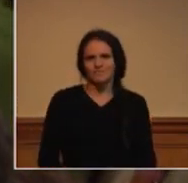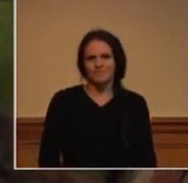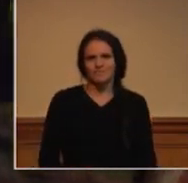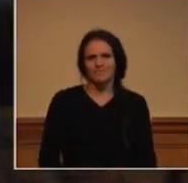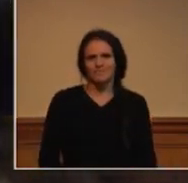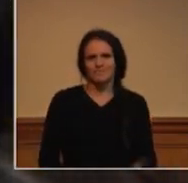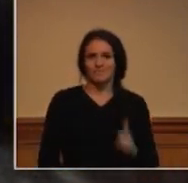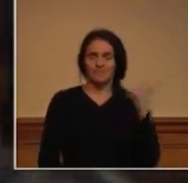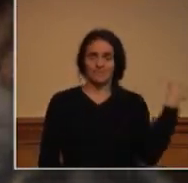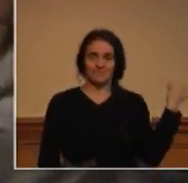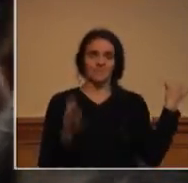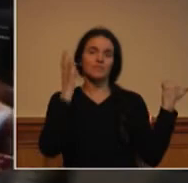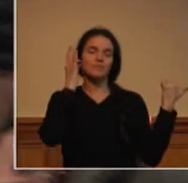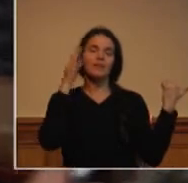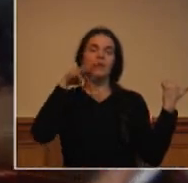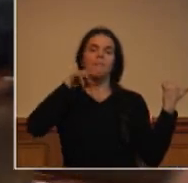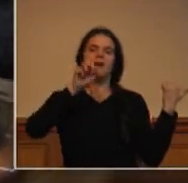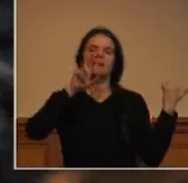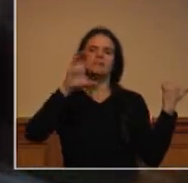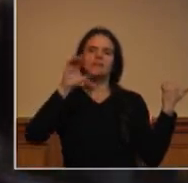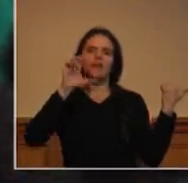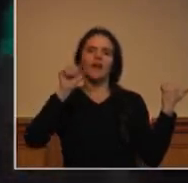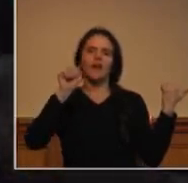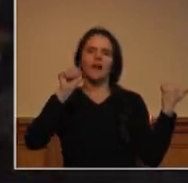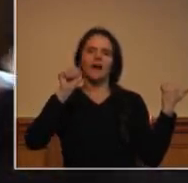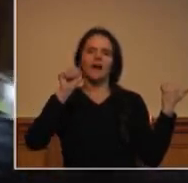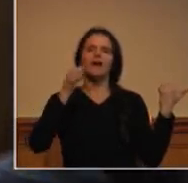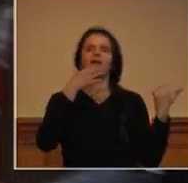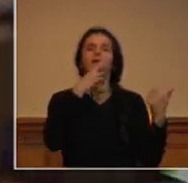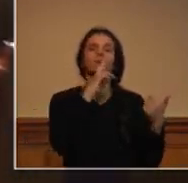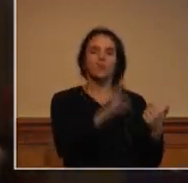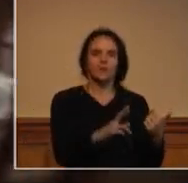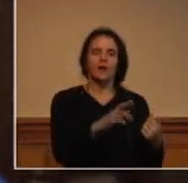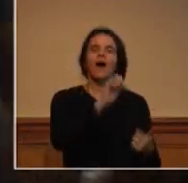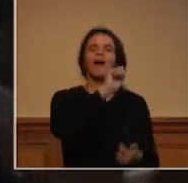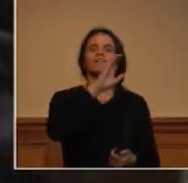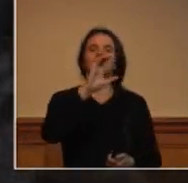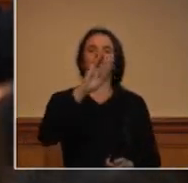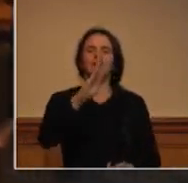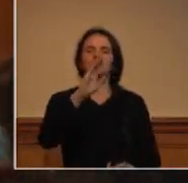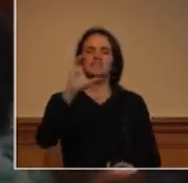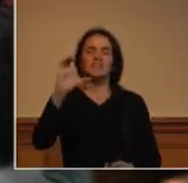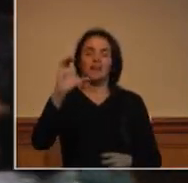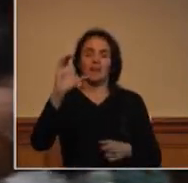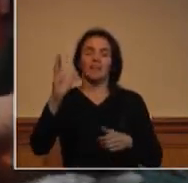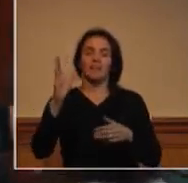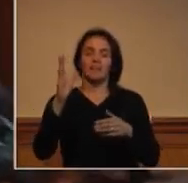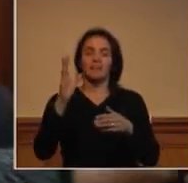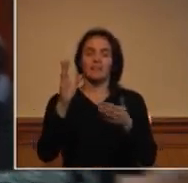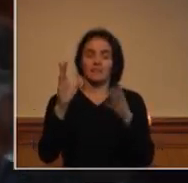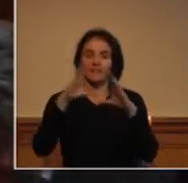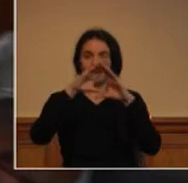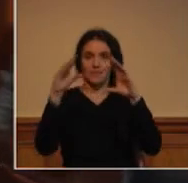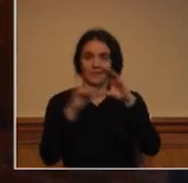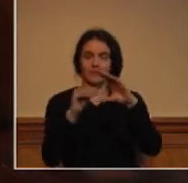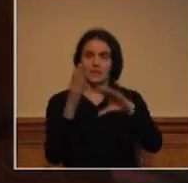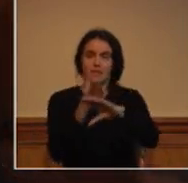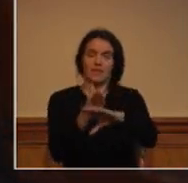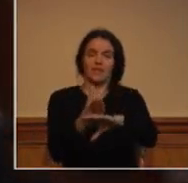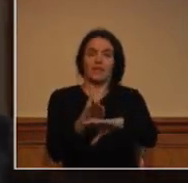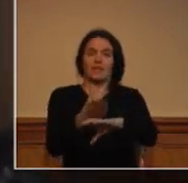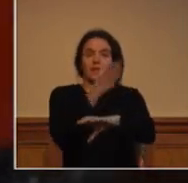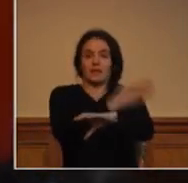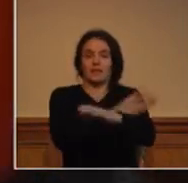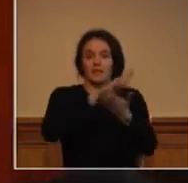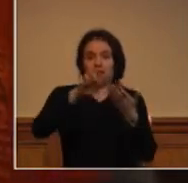ABCDT Prelector va a estar también disponible. Es una herramienta que viene asociada a la mesita. Así